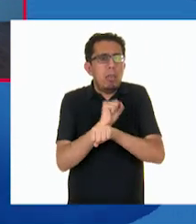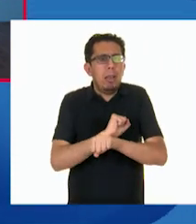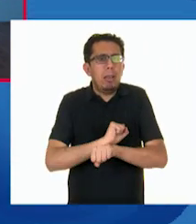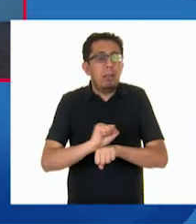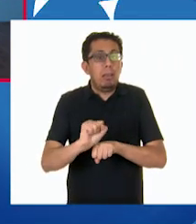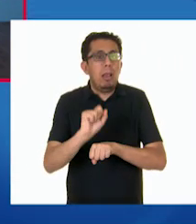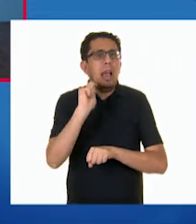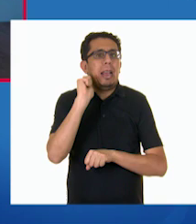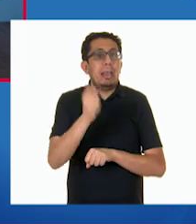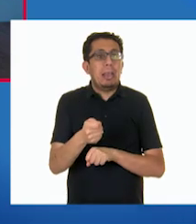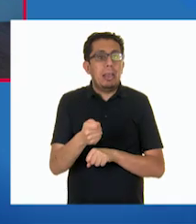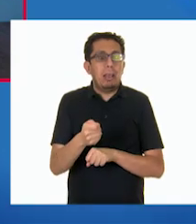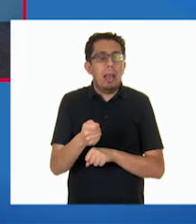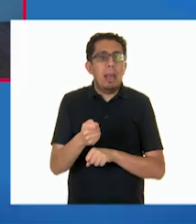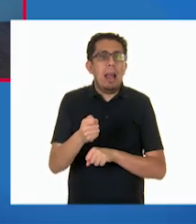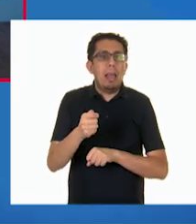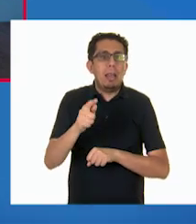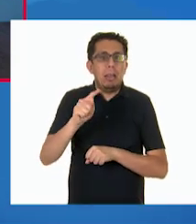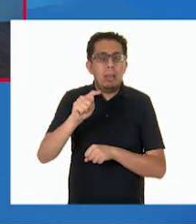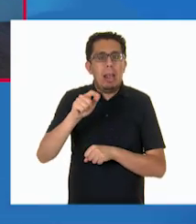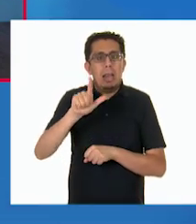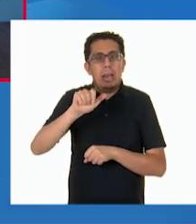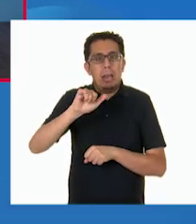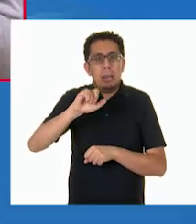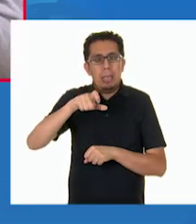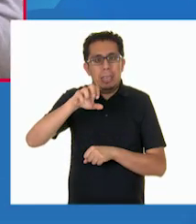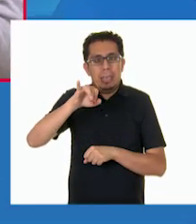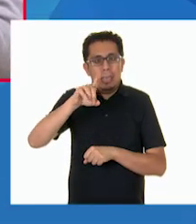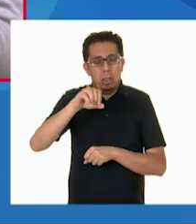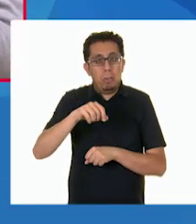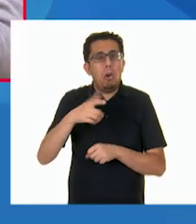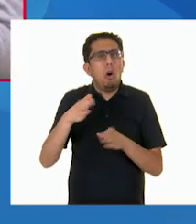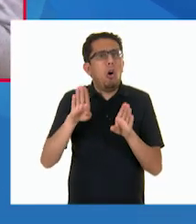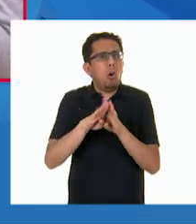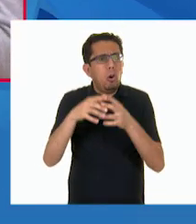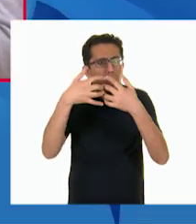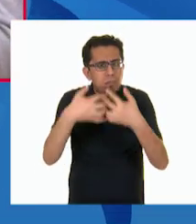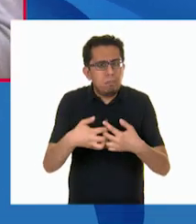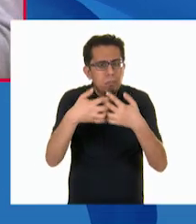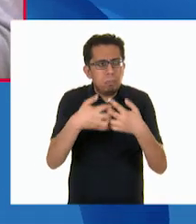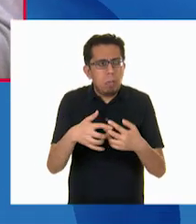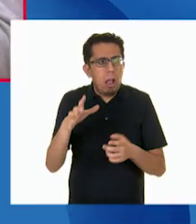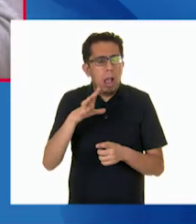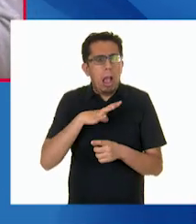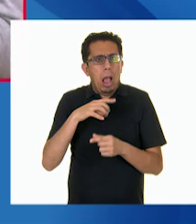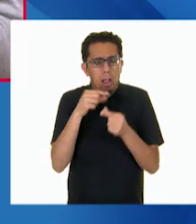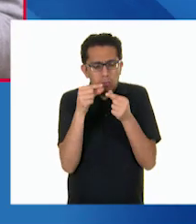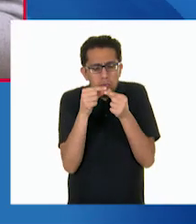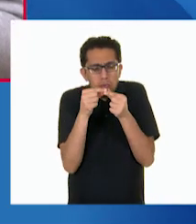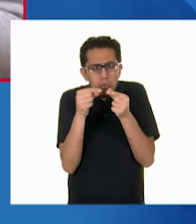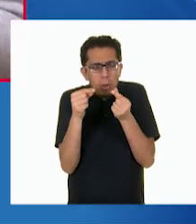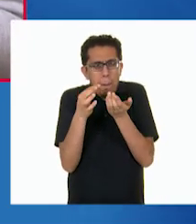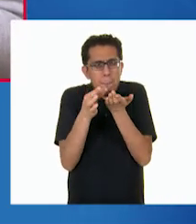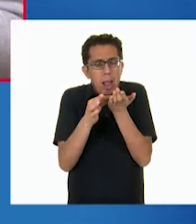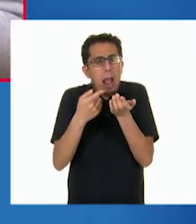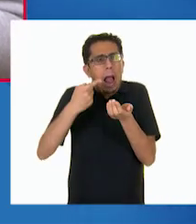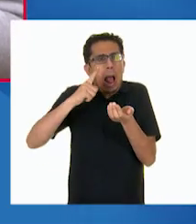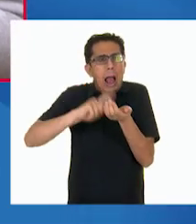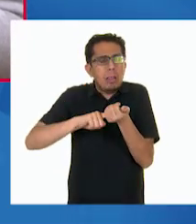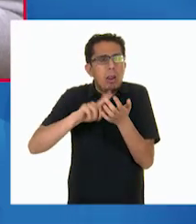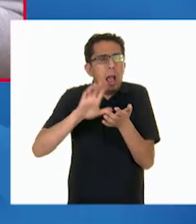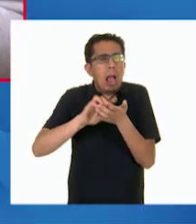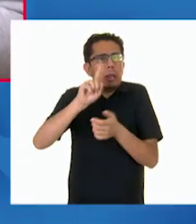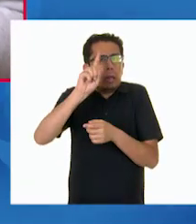conocen como termómetros líquidos. ¿Cómo funcionan? Tenemos un pequeño bulbo lleno de algún líquido,